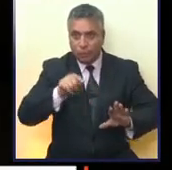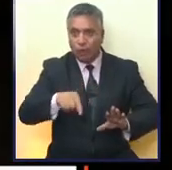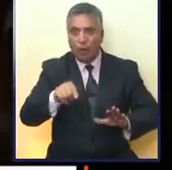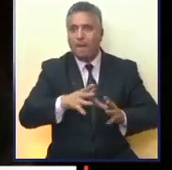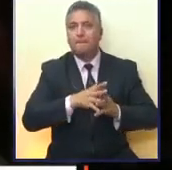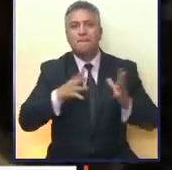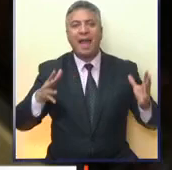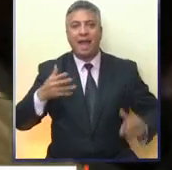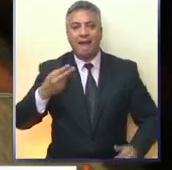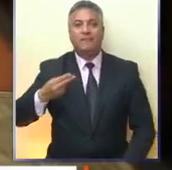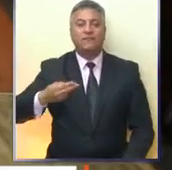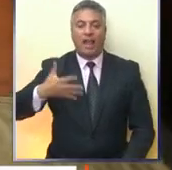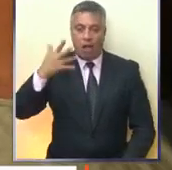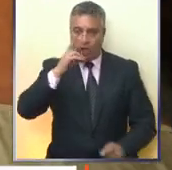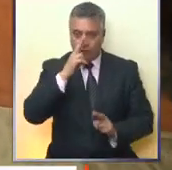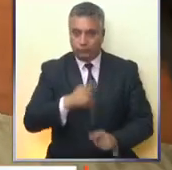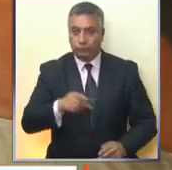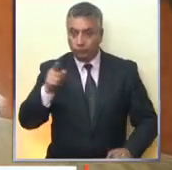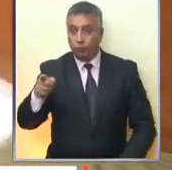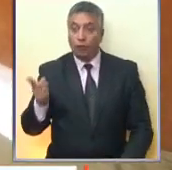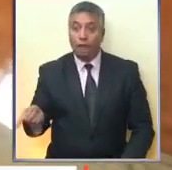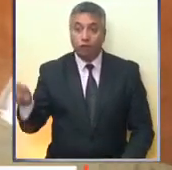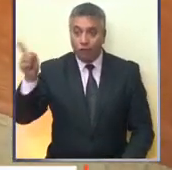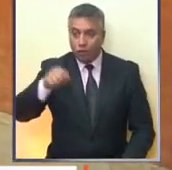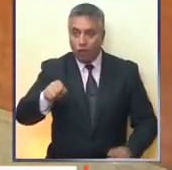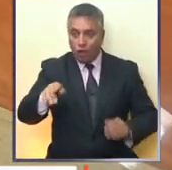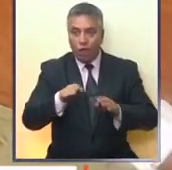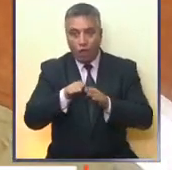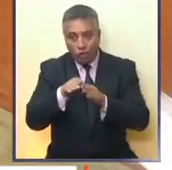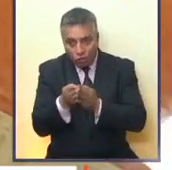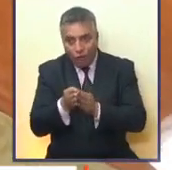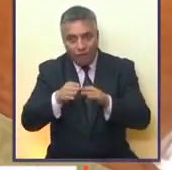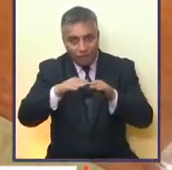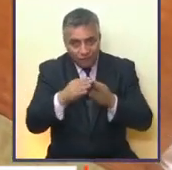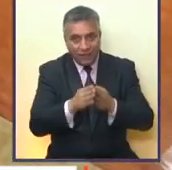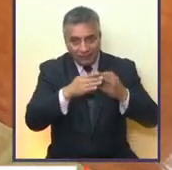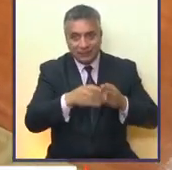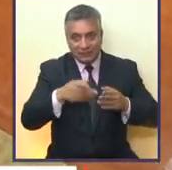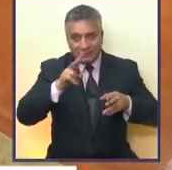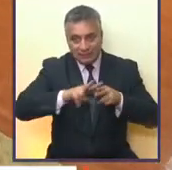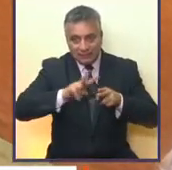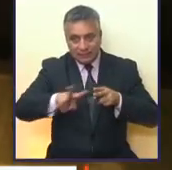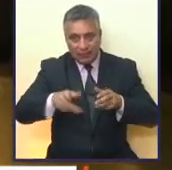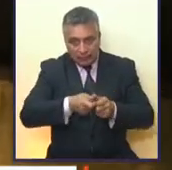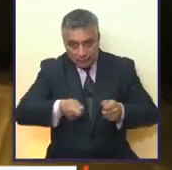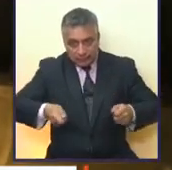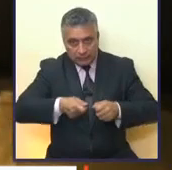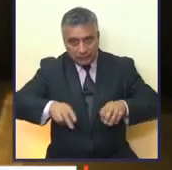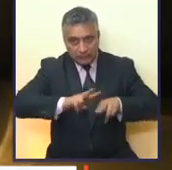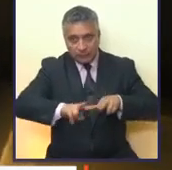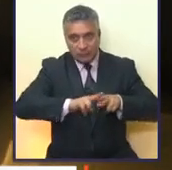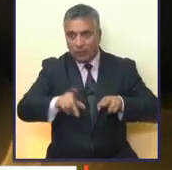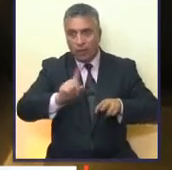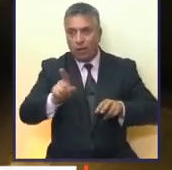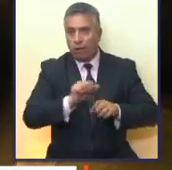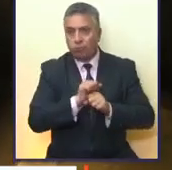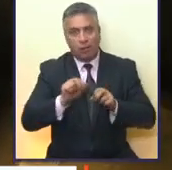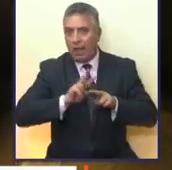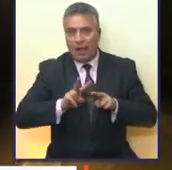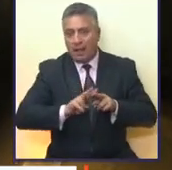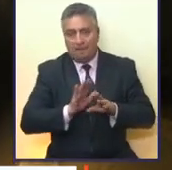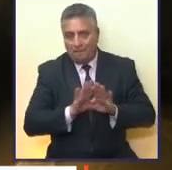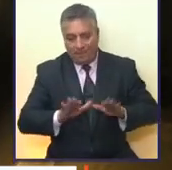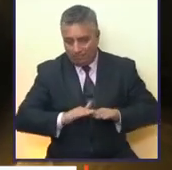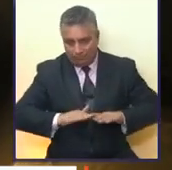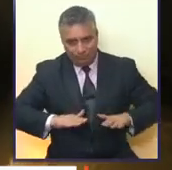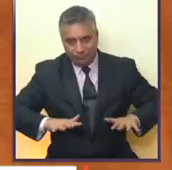valor. Cuando volvió, todos esos dobleces que tú ves que se trataron de estirar cuando se restauró, no se pudo hacer nada más porque